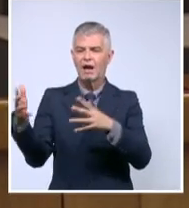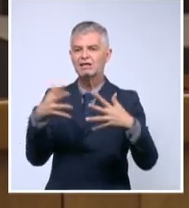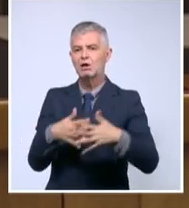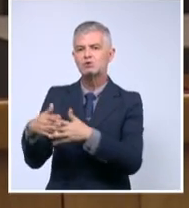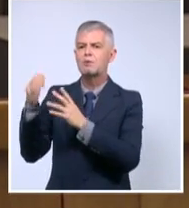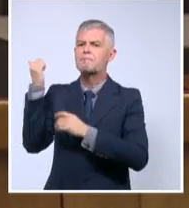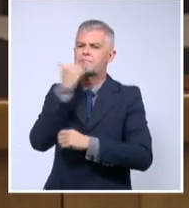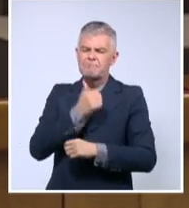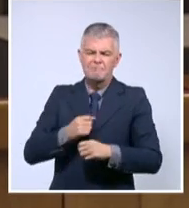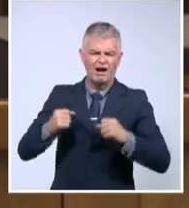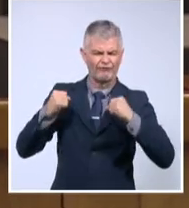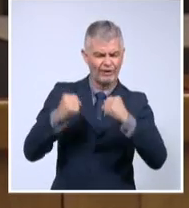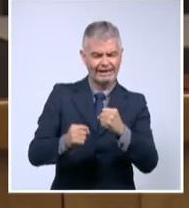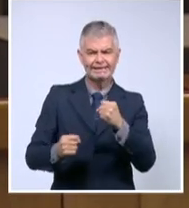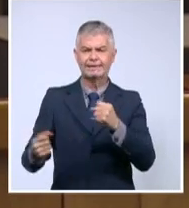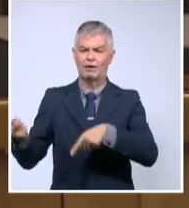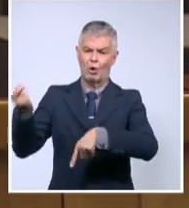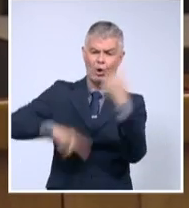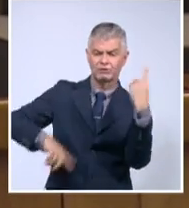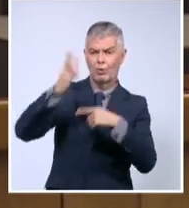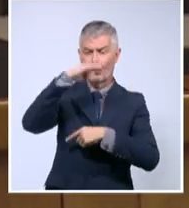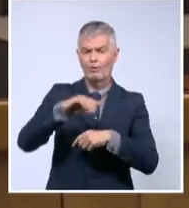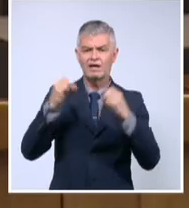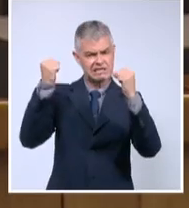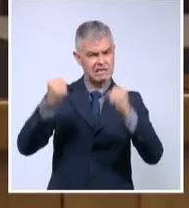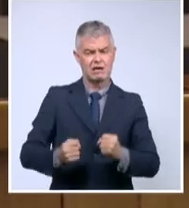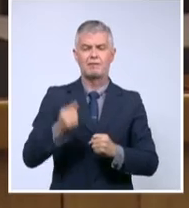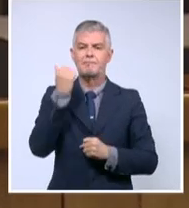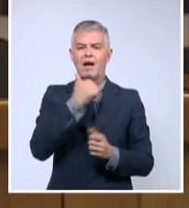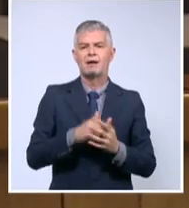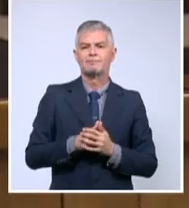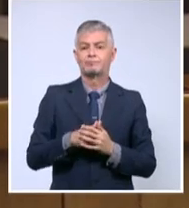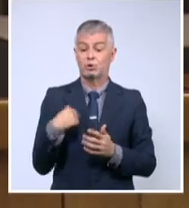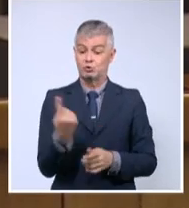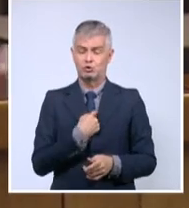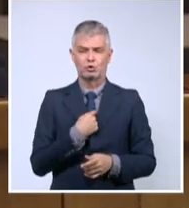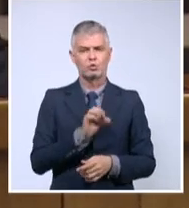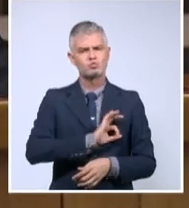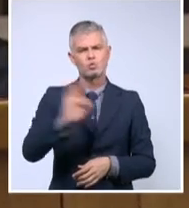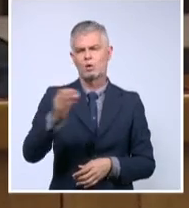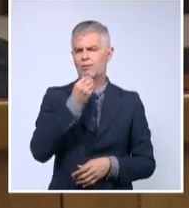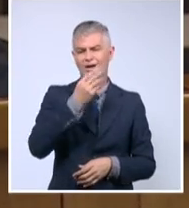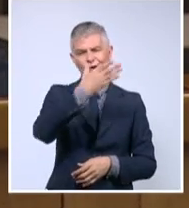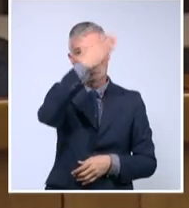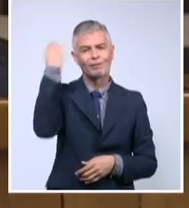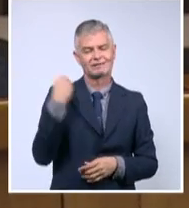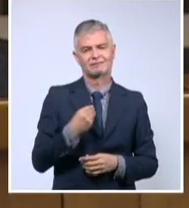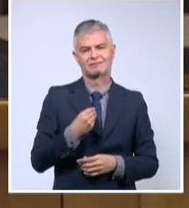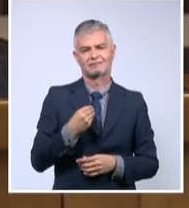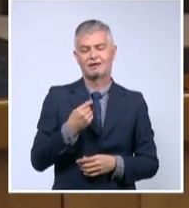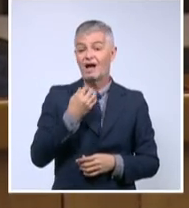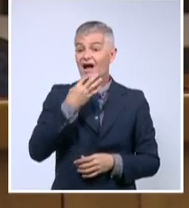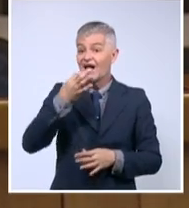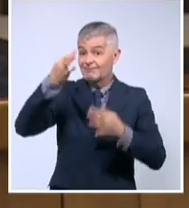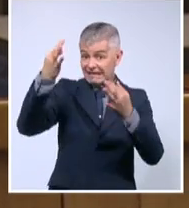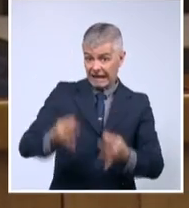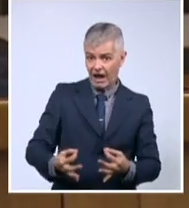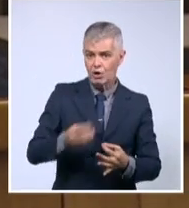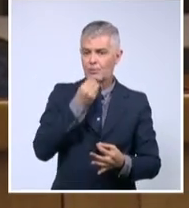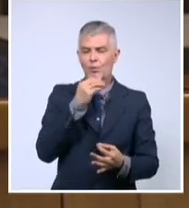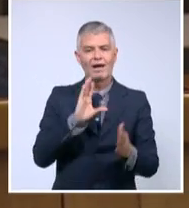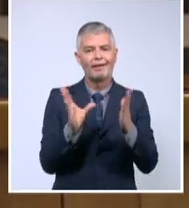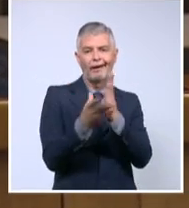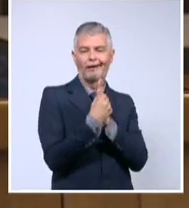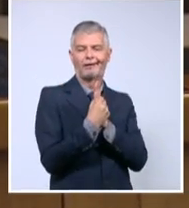ya hemos dicho, es algo que los cubanos no podremos olvidar. La verdad no puede ocultarse. El bloqueo